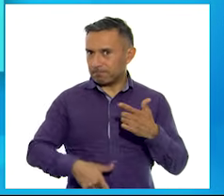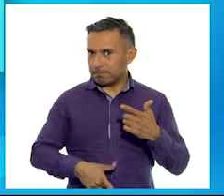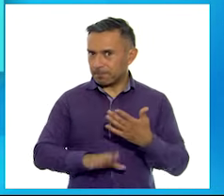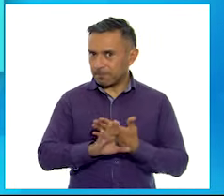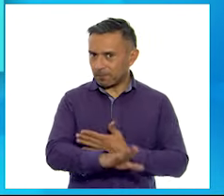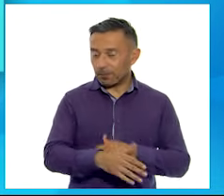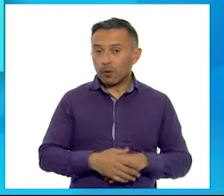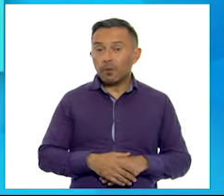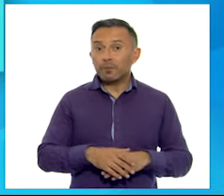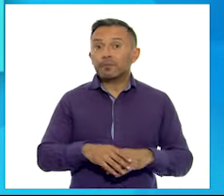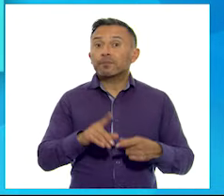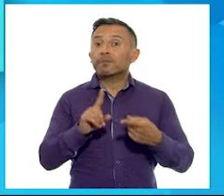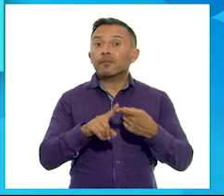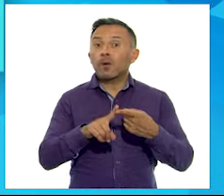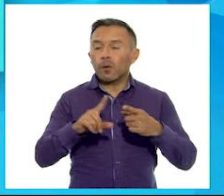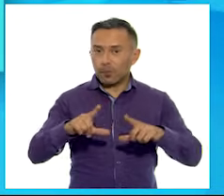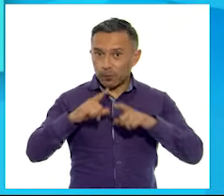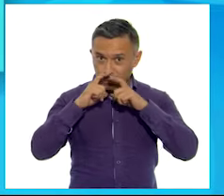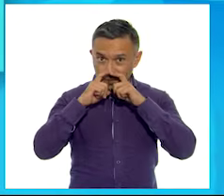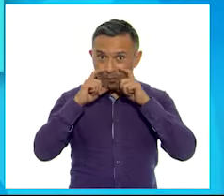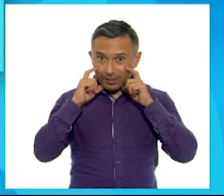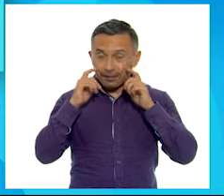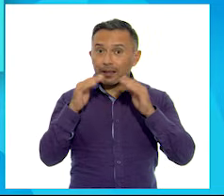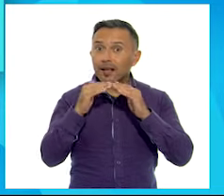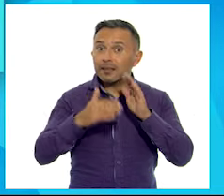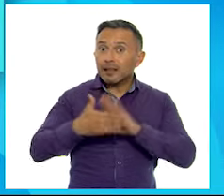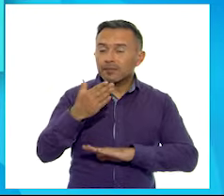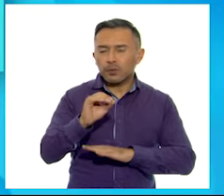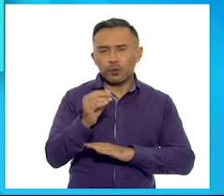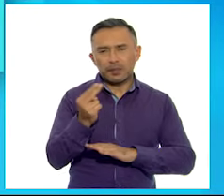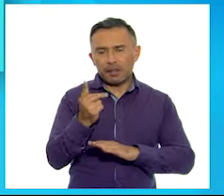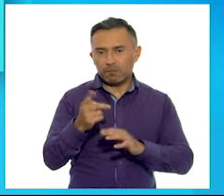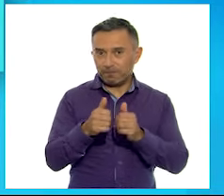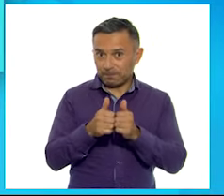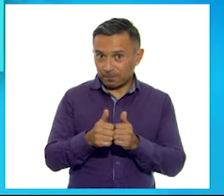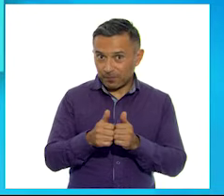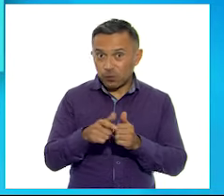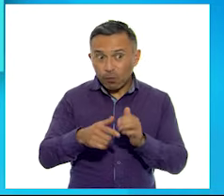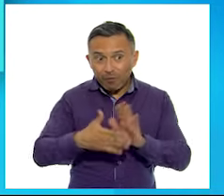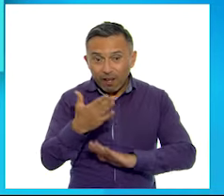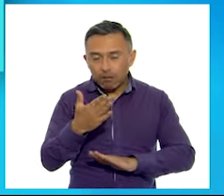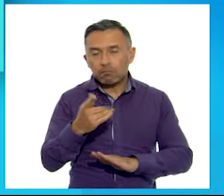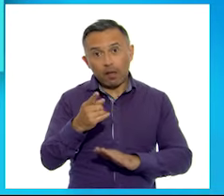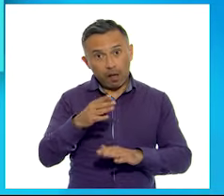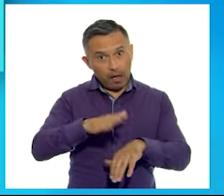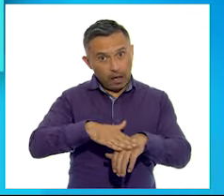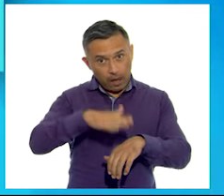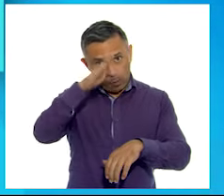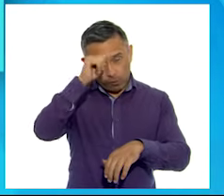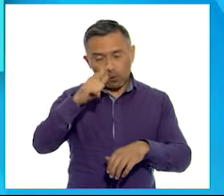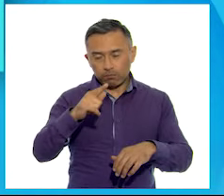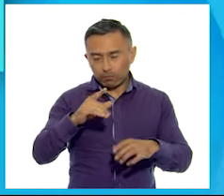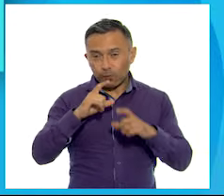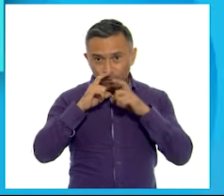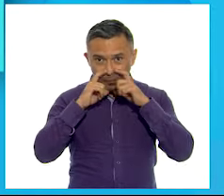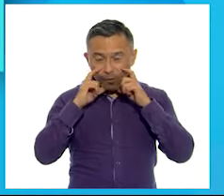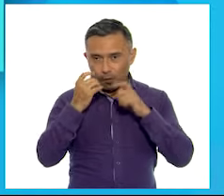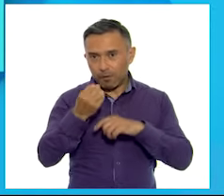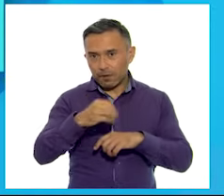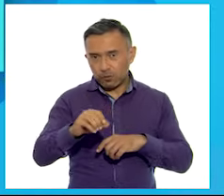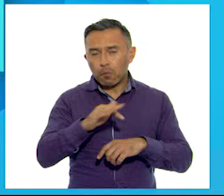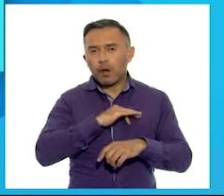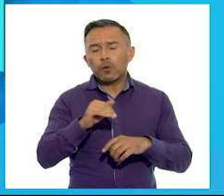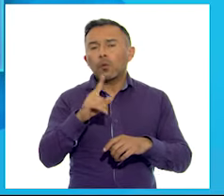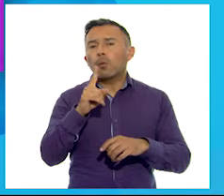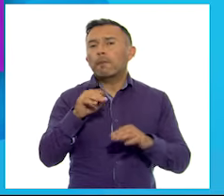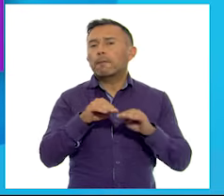Utiliza cubrebocas. No salgas de casa. Si tienes que hacerlo, recuerda que es obligatorio utilizarlo. Mantén una distancia mínima de